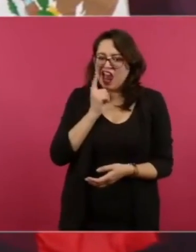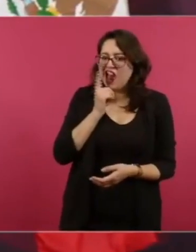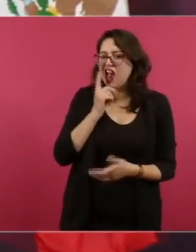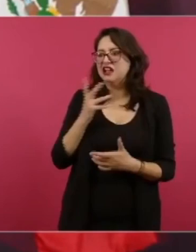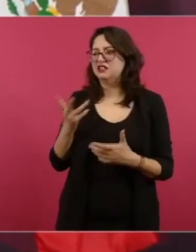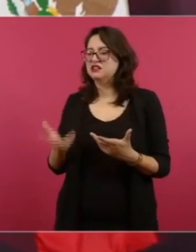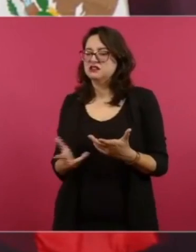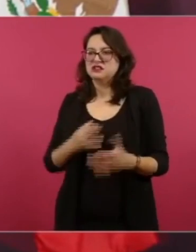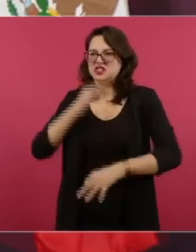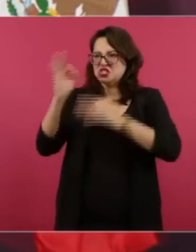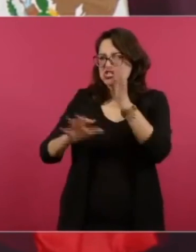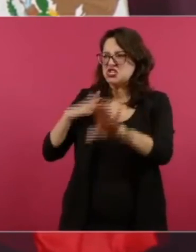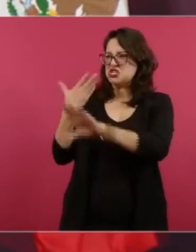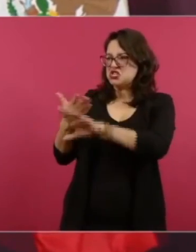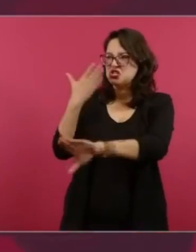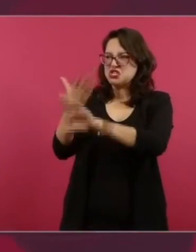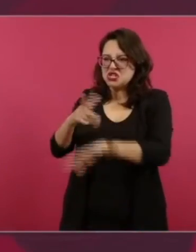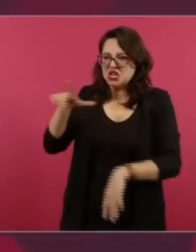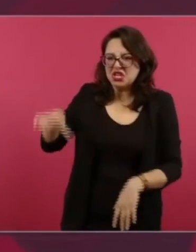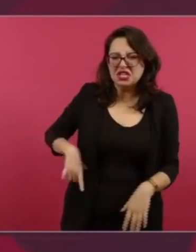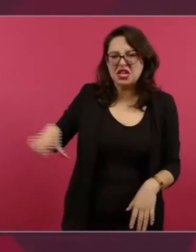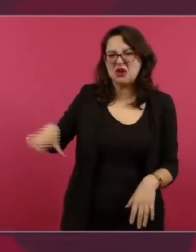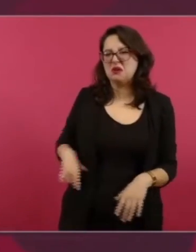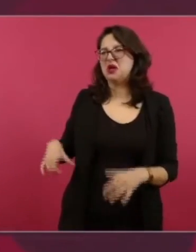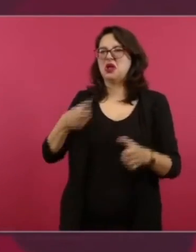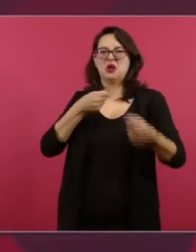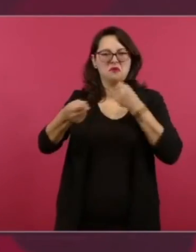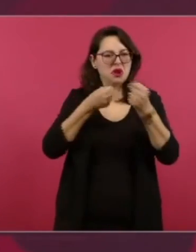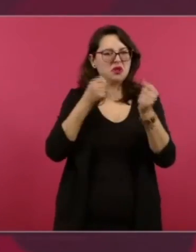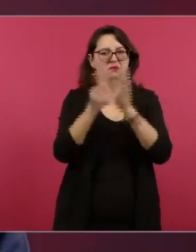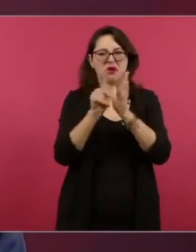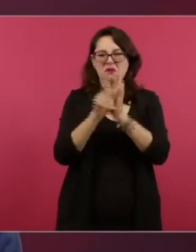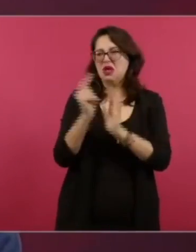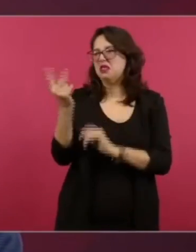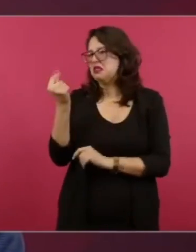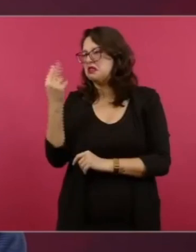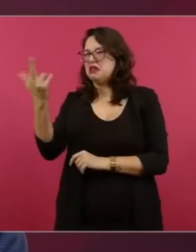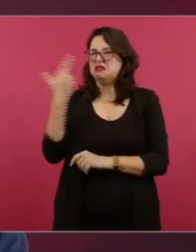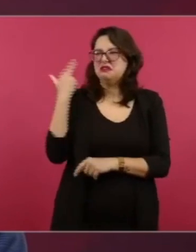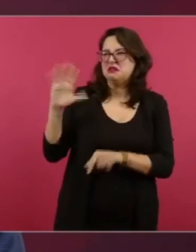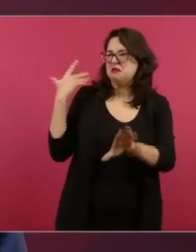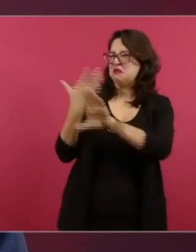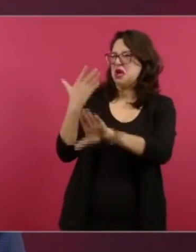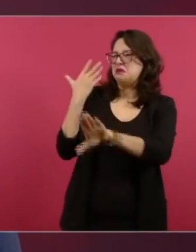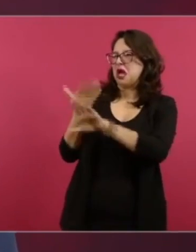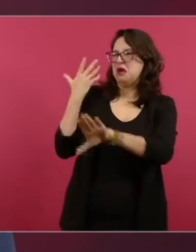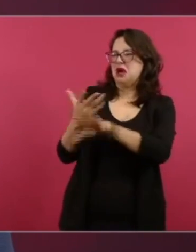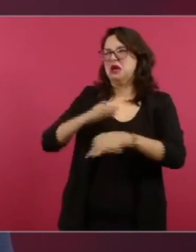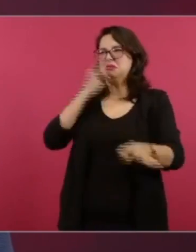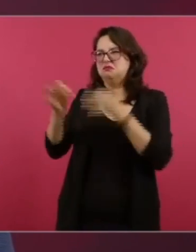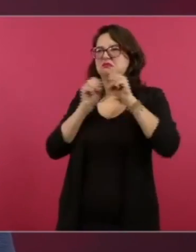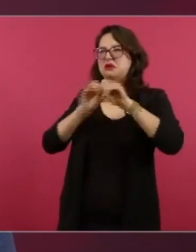mantengan su guerra sucia con los medios de manipulación, ya la